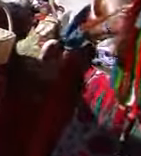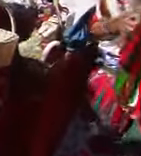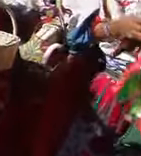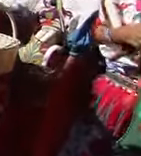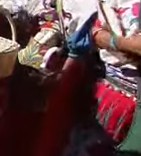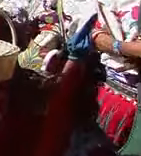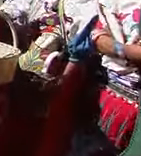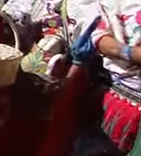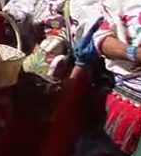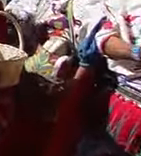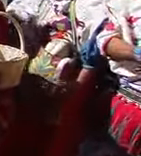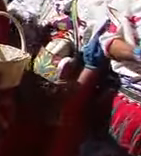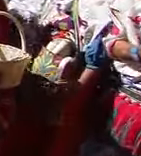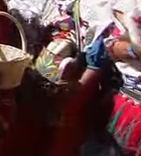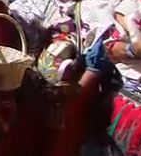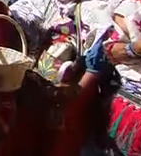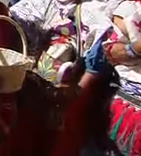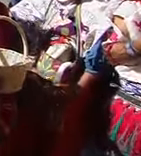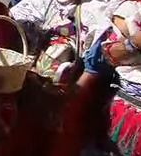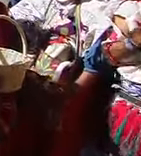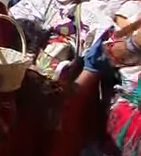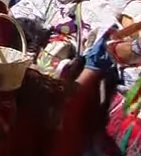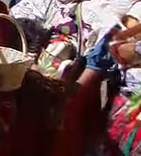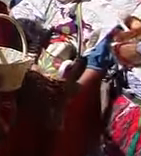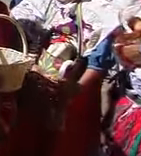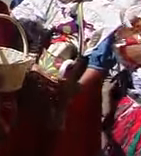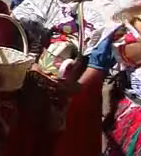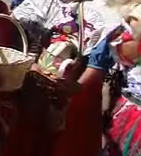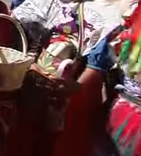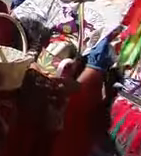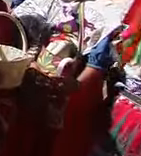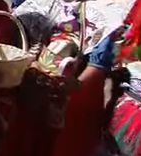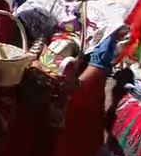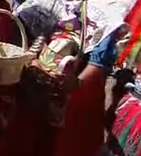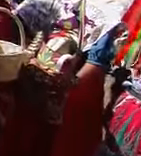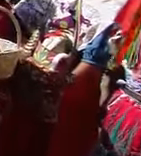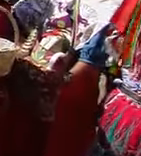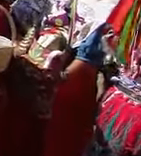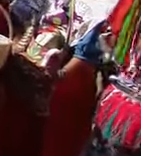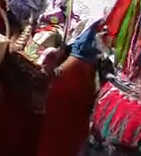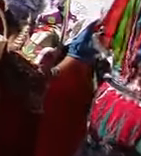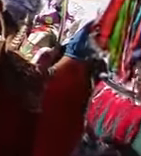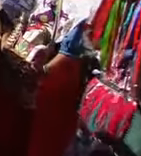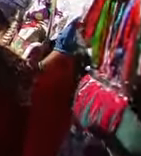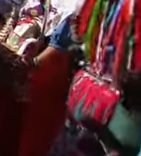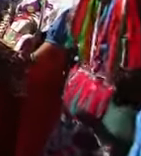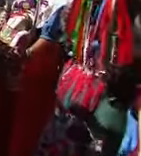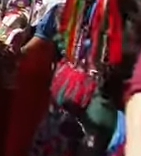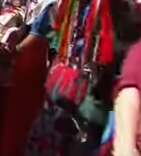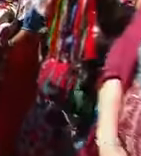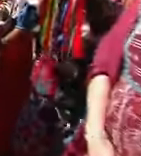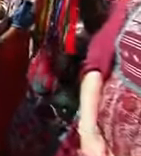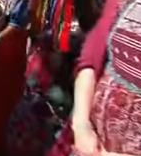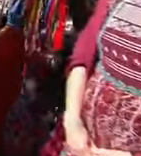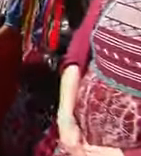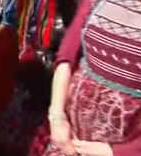mundo en las deidades, así nos la piden. Es momento que nos reflexionemos